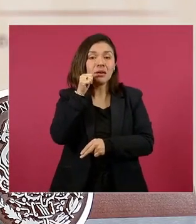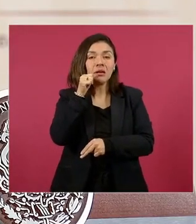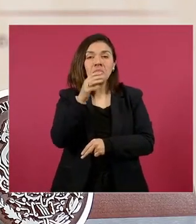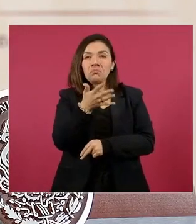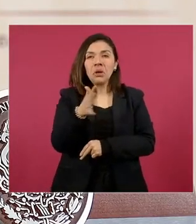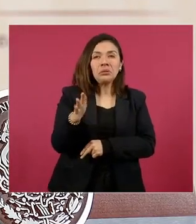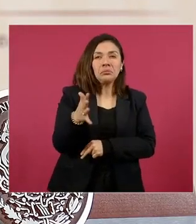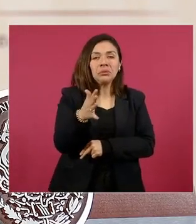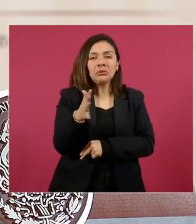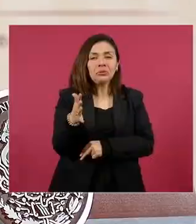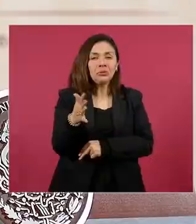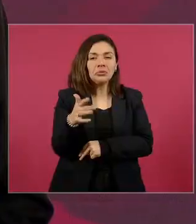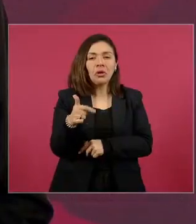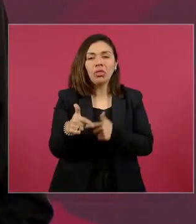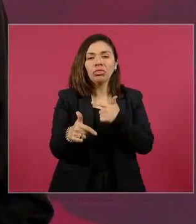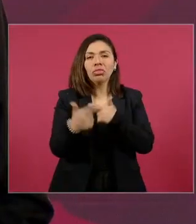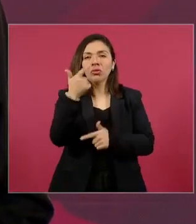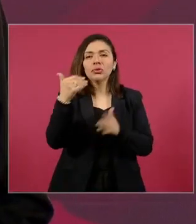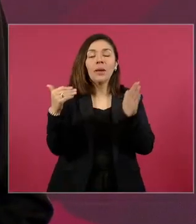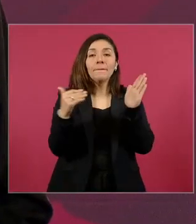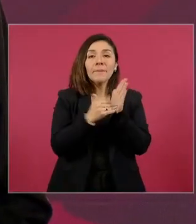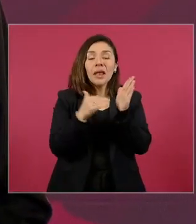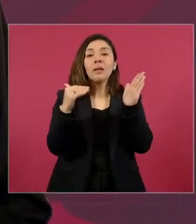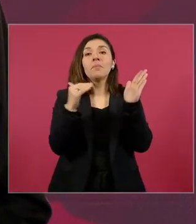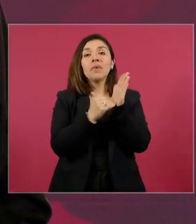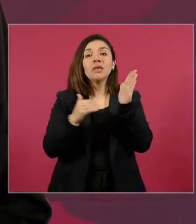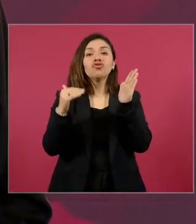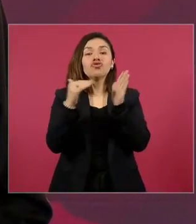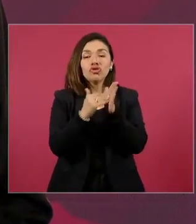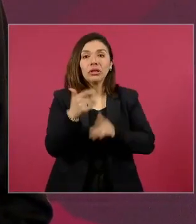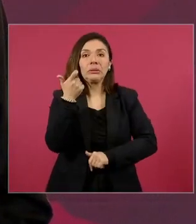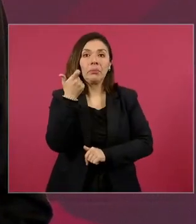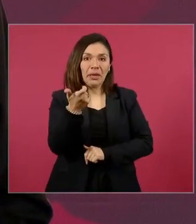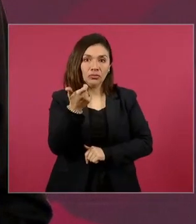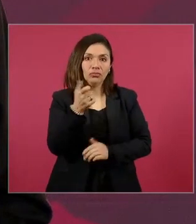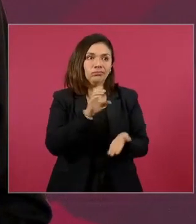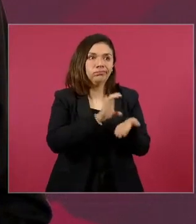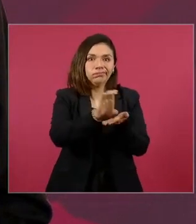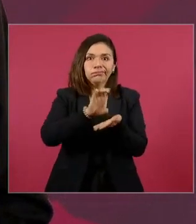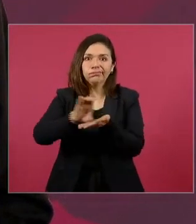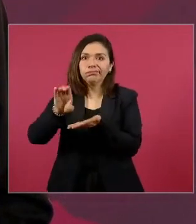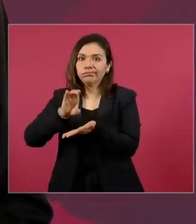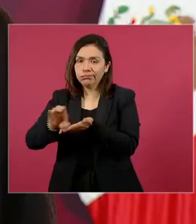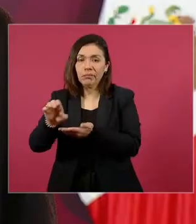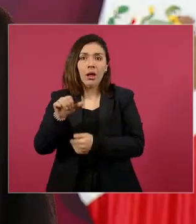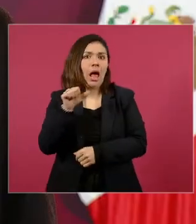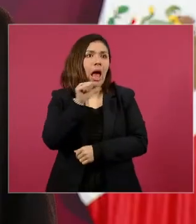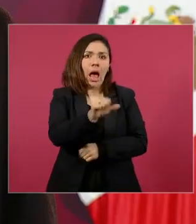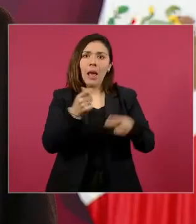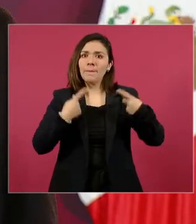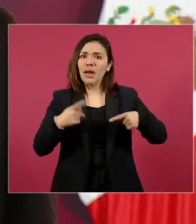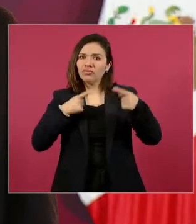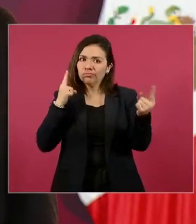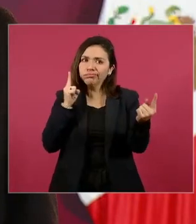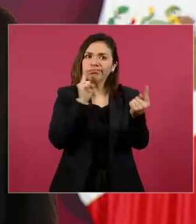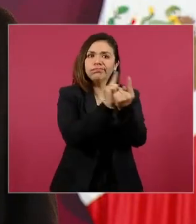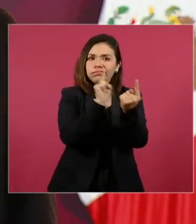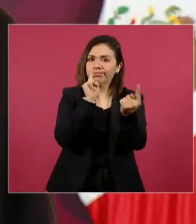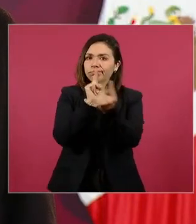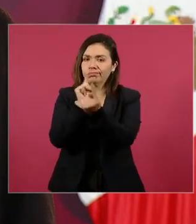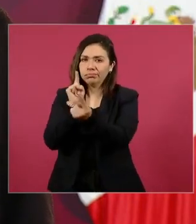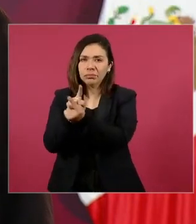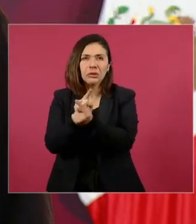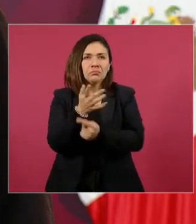cerca de 12 mil millones de pesos de manera directa,